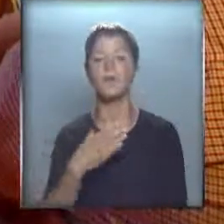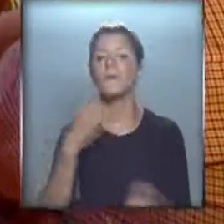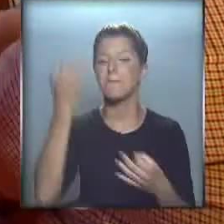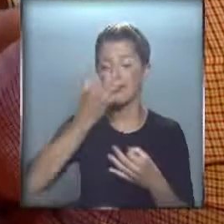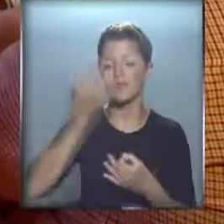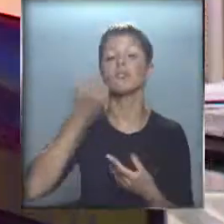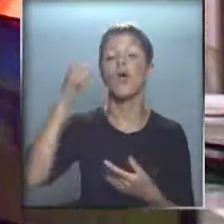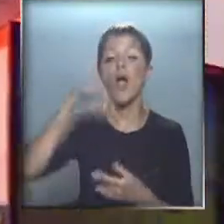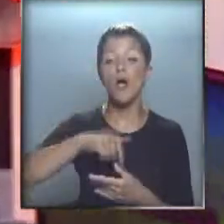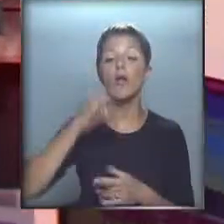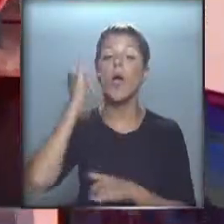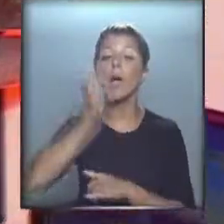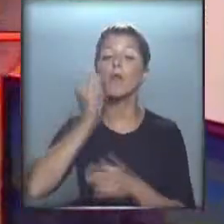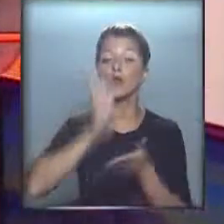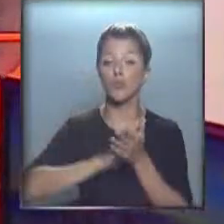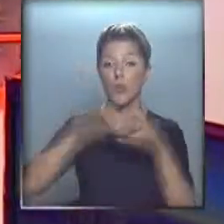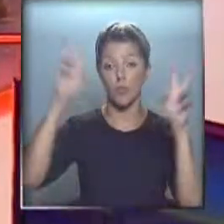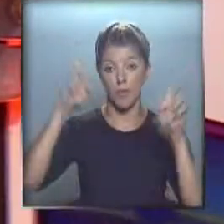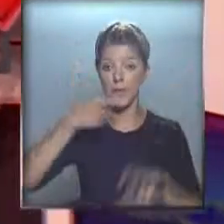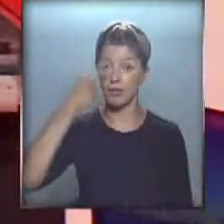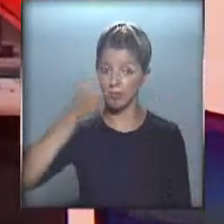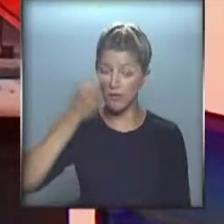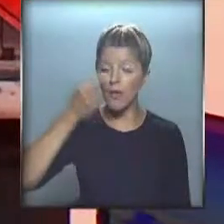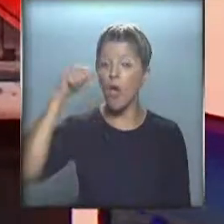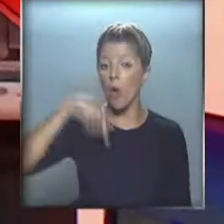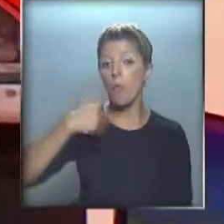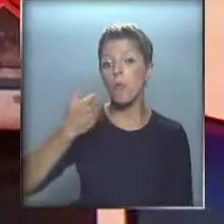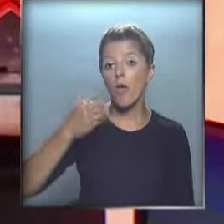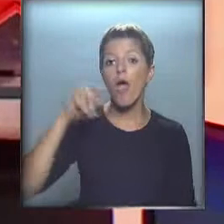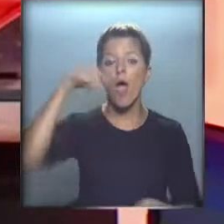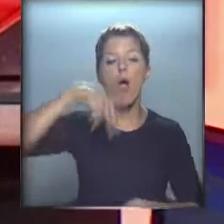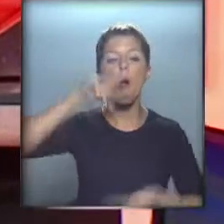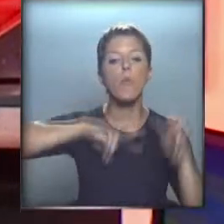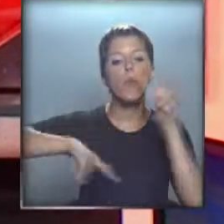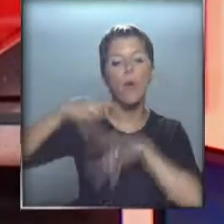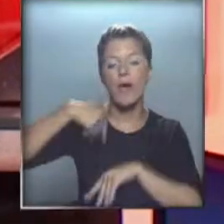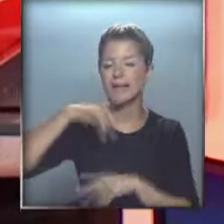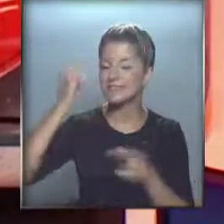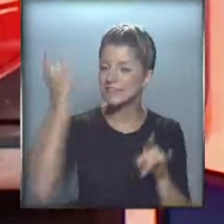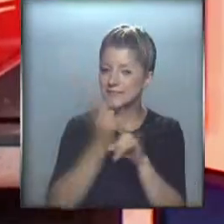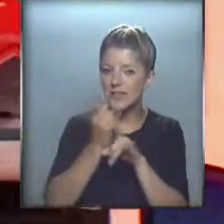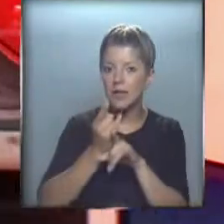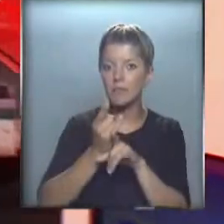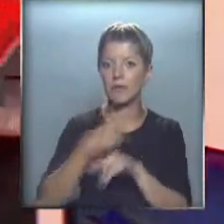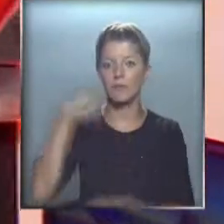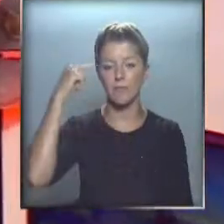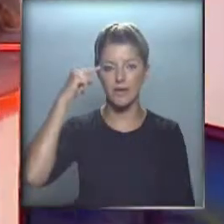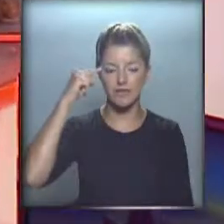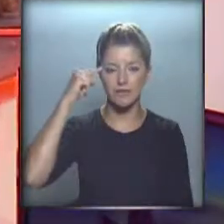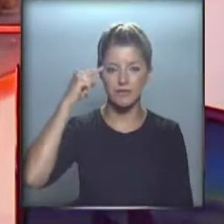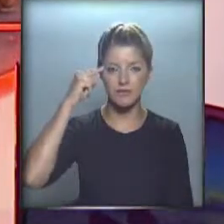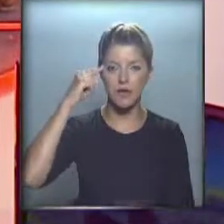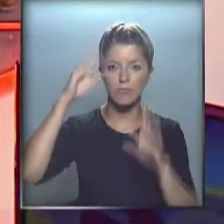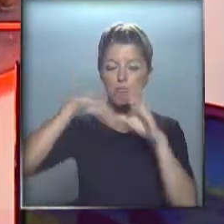Perfecto, les vamos a hablar de algo que es muy interesante, que se usa mucho, se están buscando todo el tiempo, se está tratando de bajar,